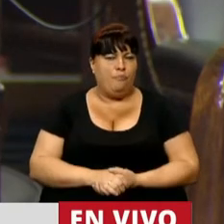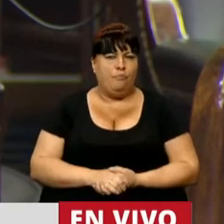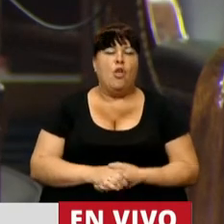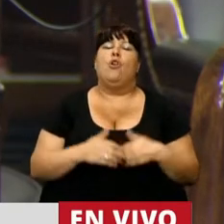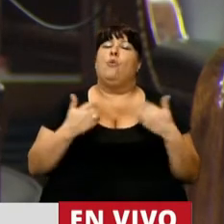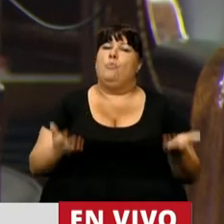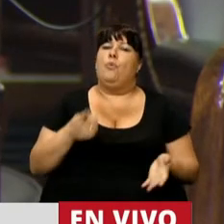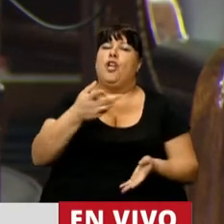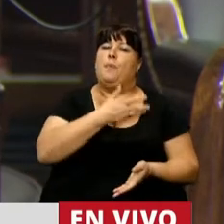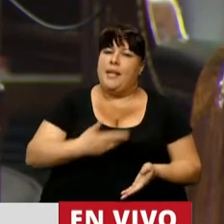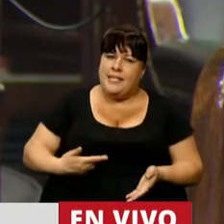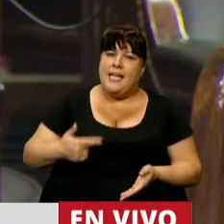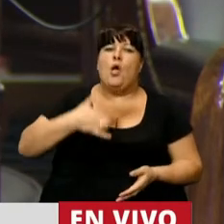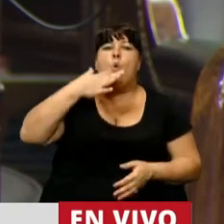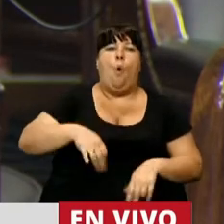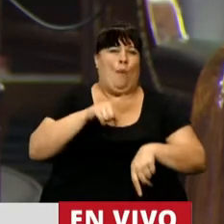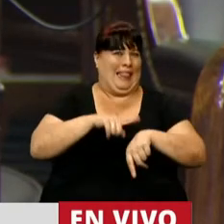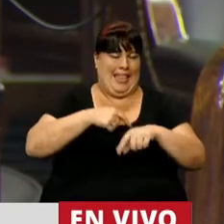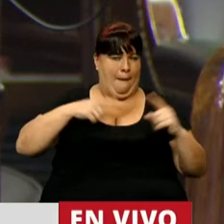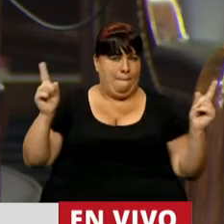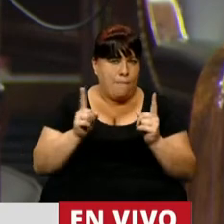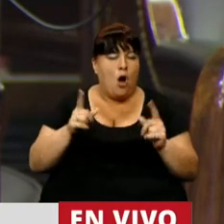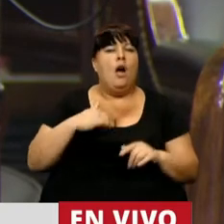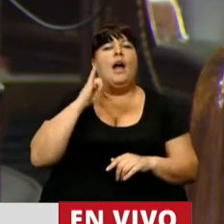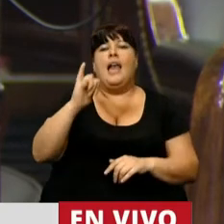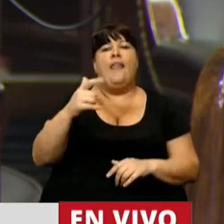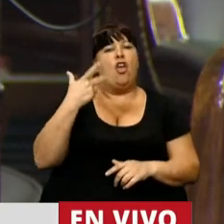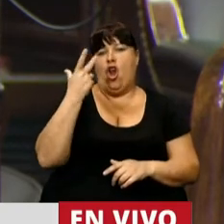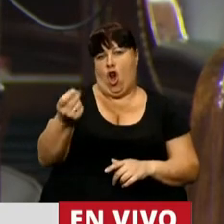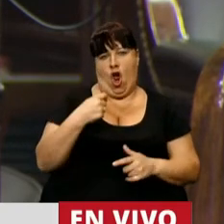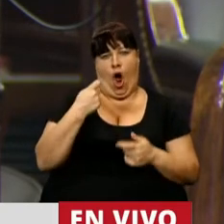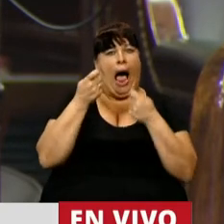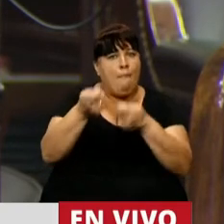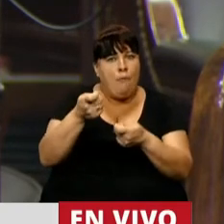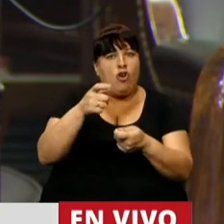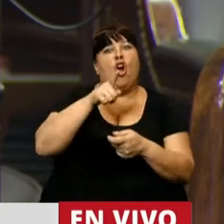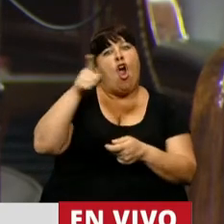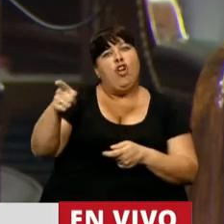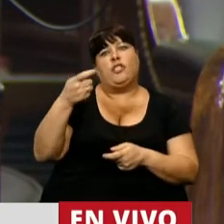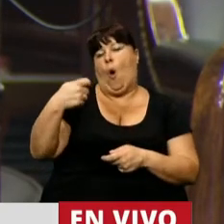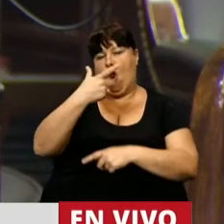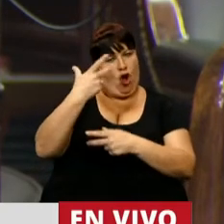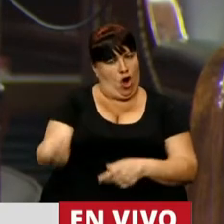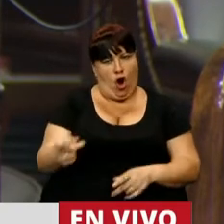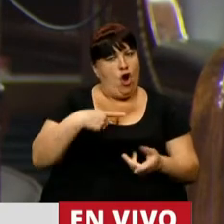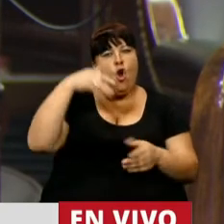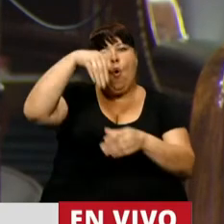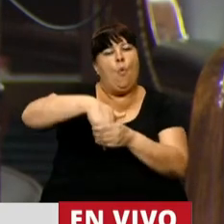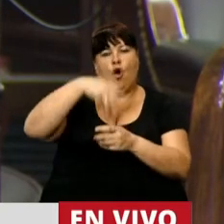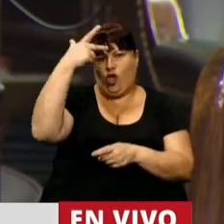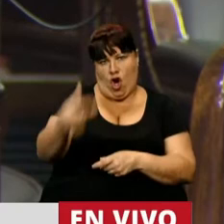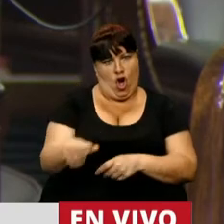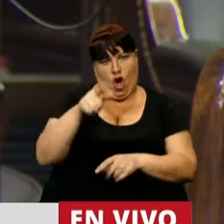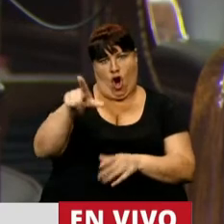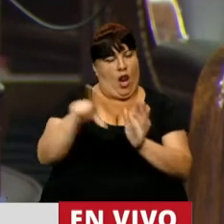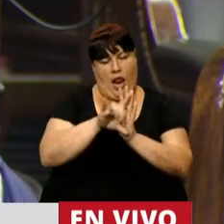Por eso, señor presidente, para cumplir con el tiempo, le digo que no vamos a avalar este atropello a los jubilados. No vamos a votar a